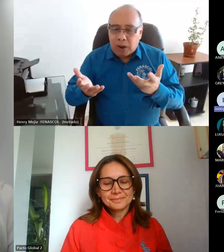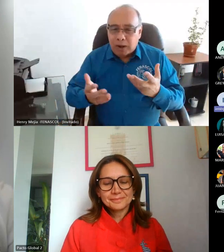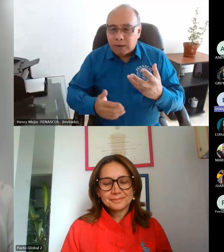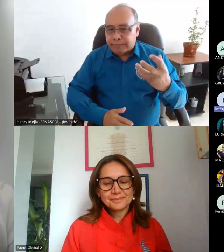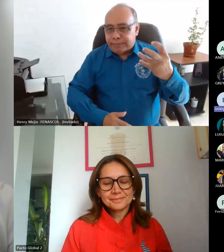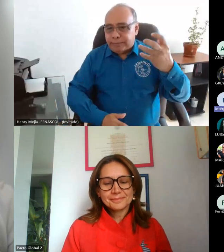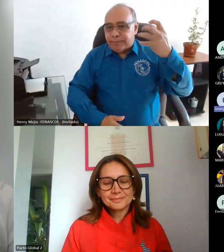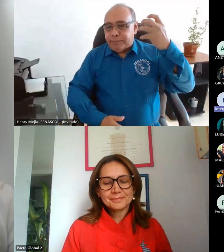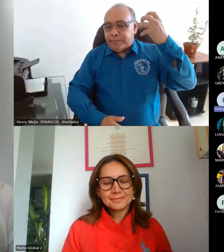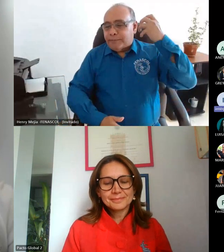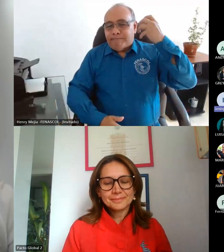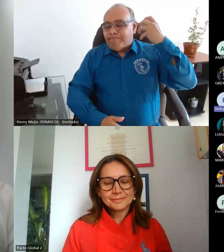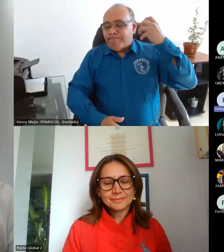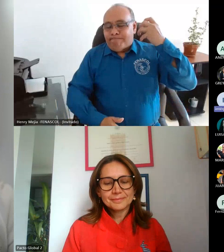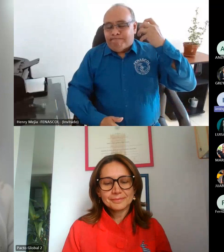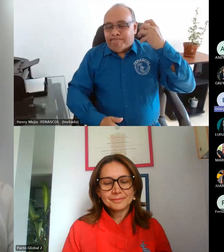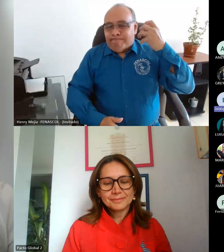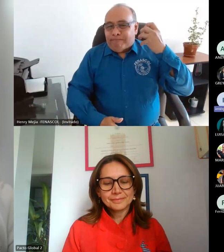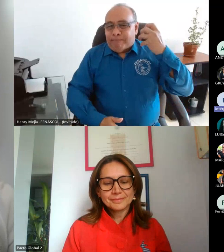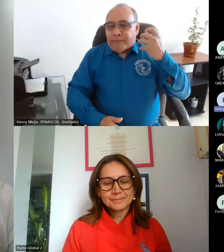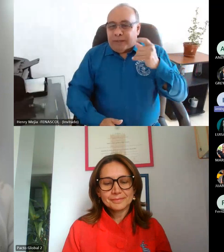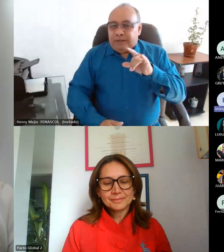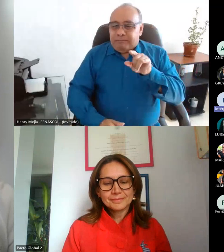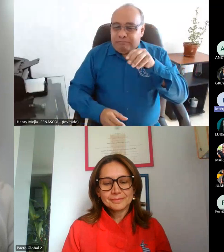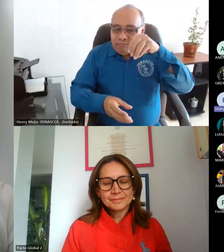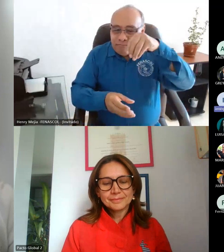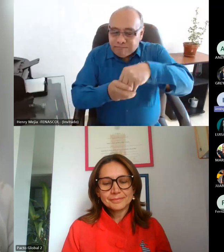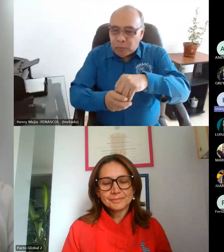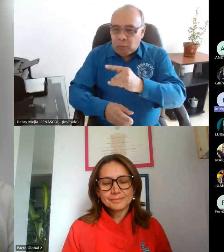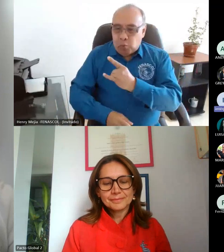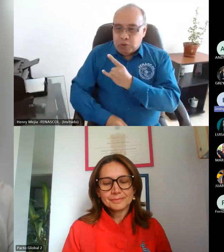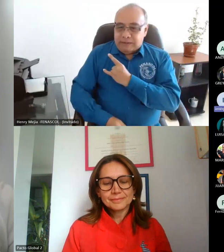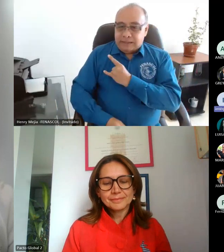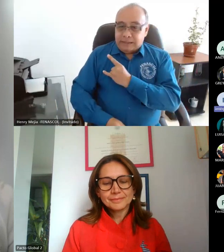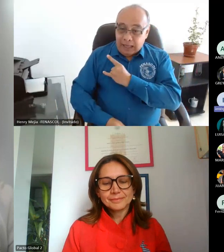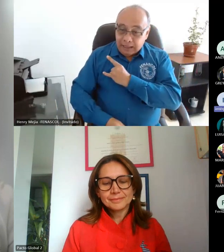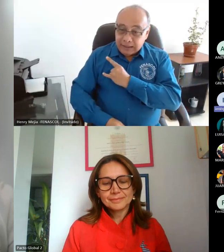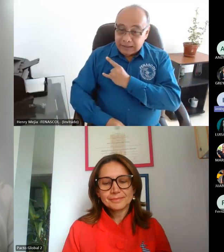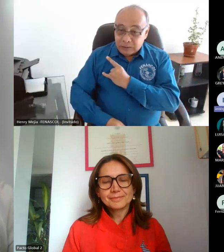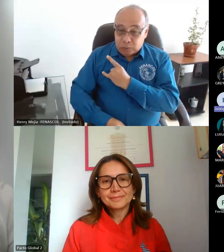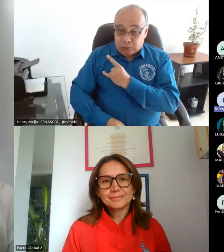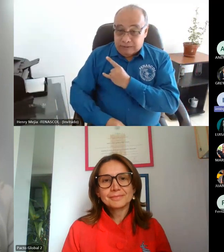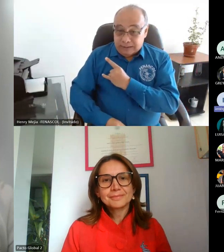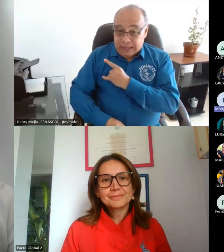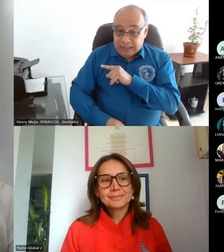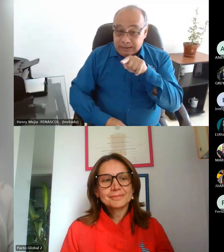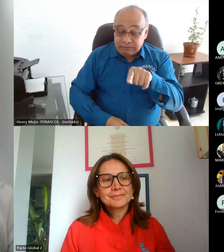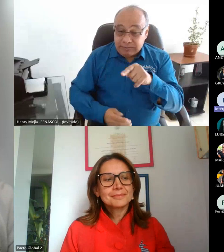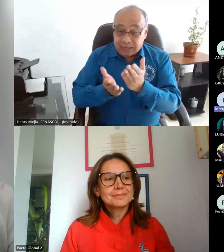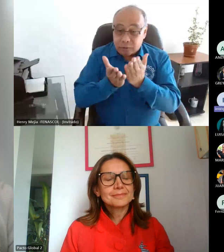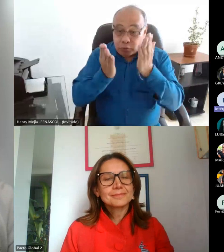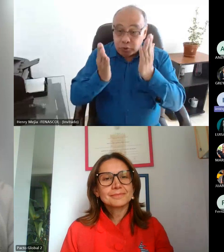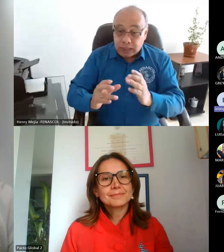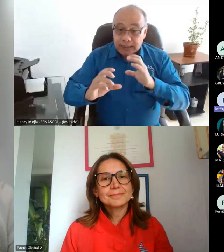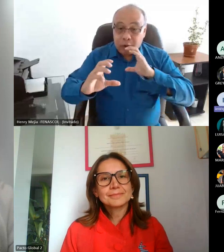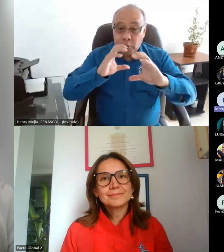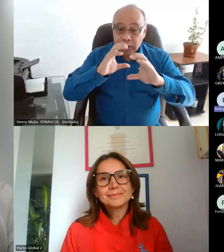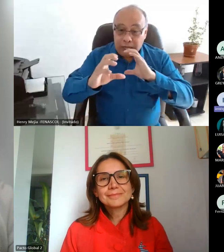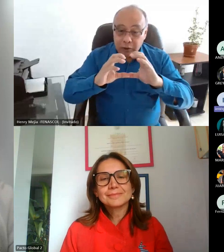en un lenguaje inclusivo e no es fácil eh dado que tenemos unos antecedentes las